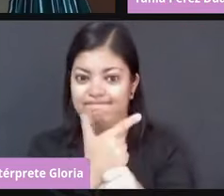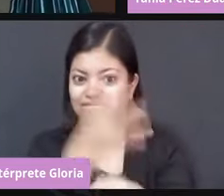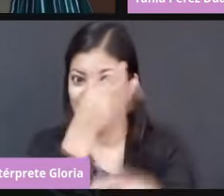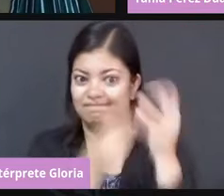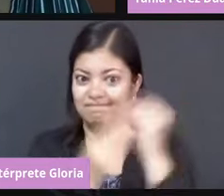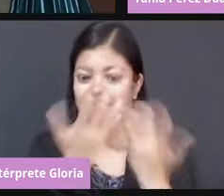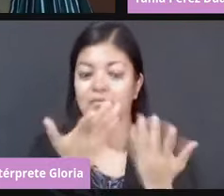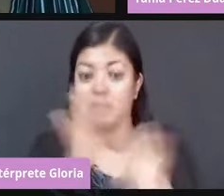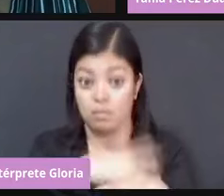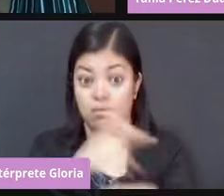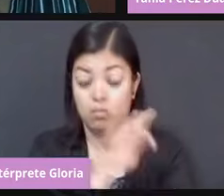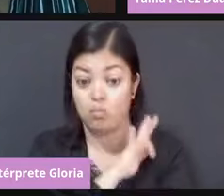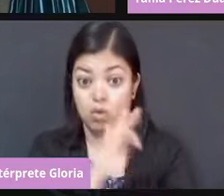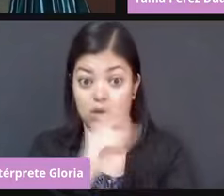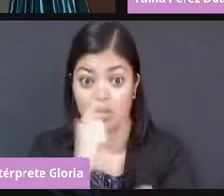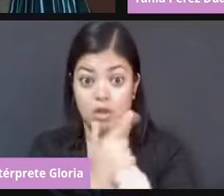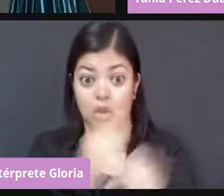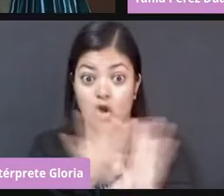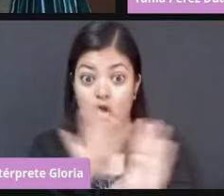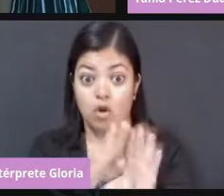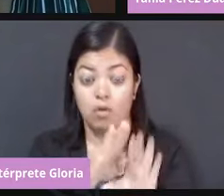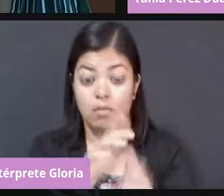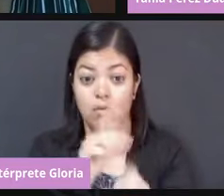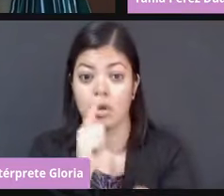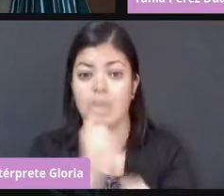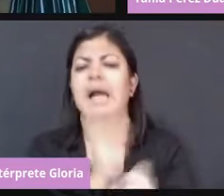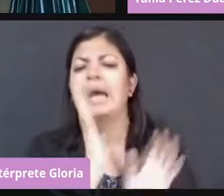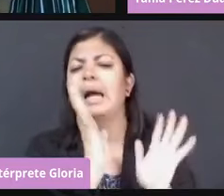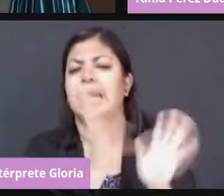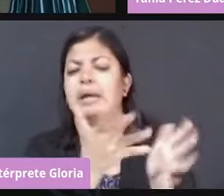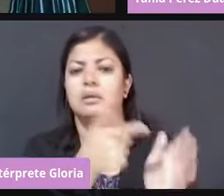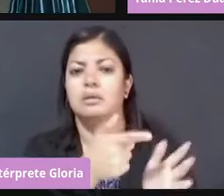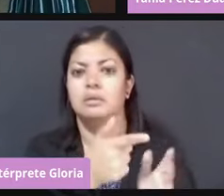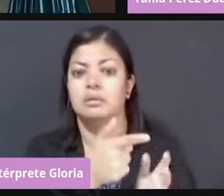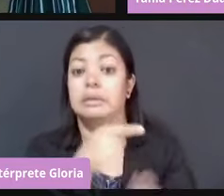un diagnóstico a esa edad porque puede ser una, ahí